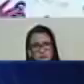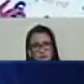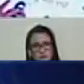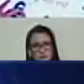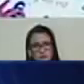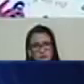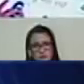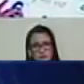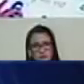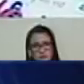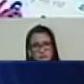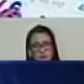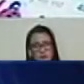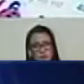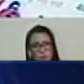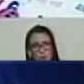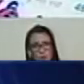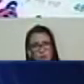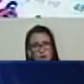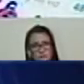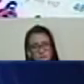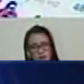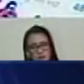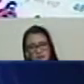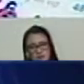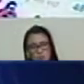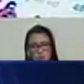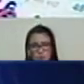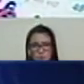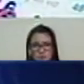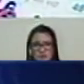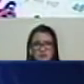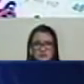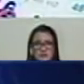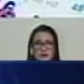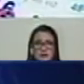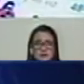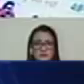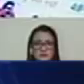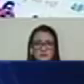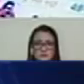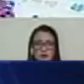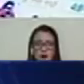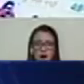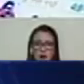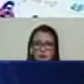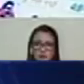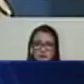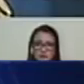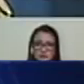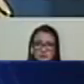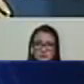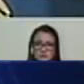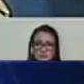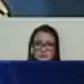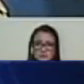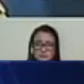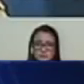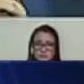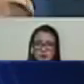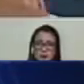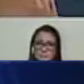bajas participaciones en eventos electorales presidenciales. Y el caso más típico es el de Brasil. Hoy